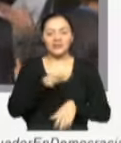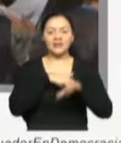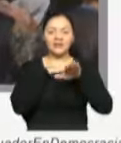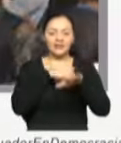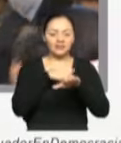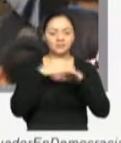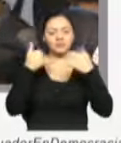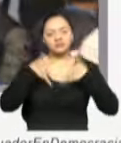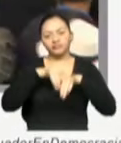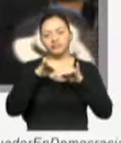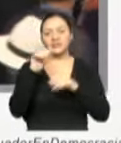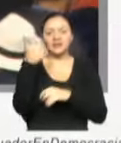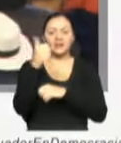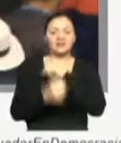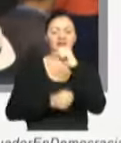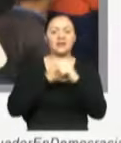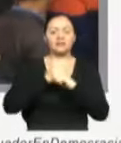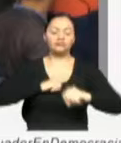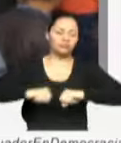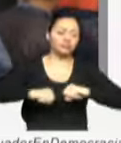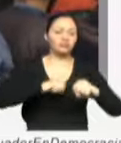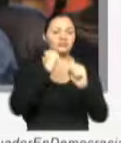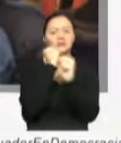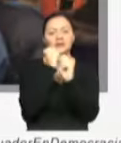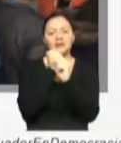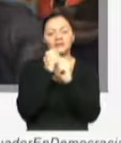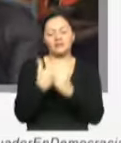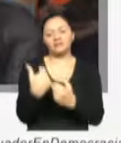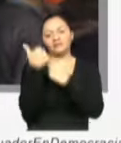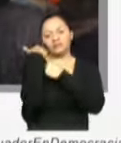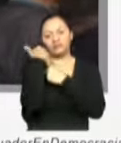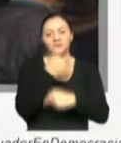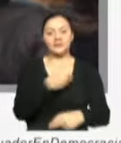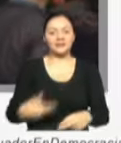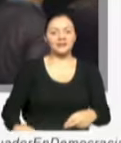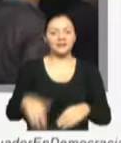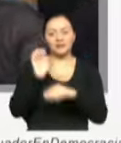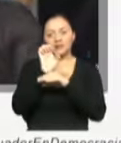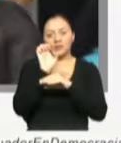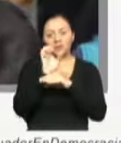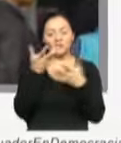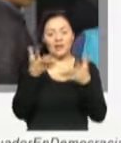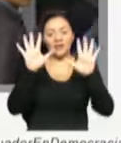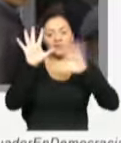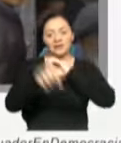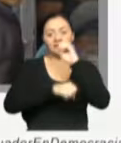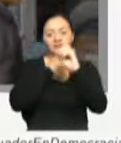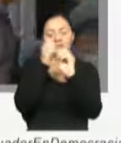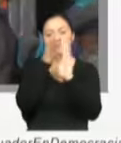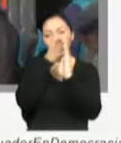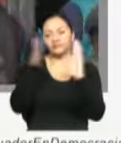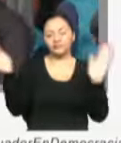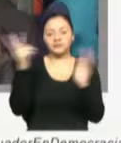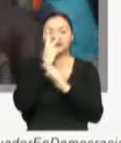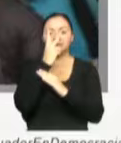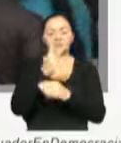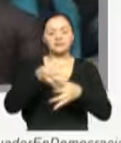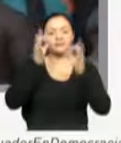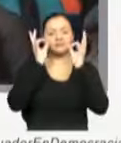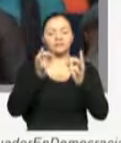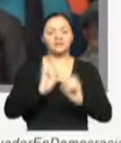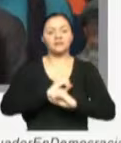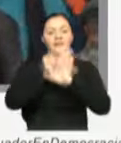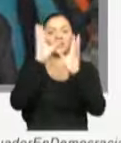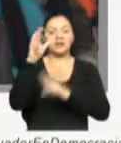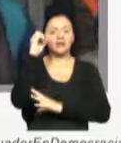le respaldan durante estos 10 años de gestión que ha estado al frente de la presidencia de la República de El Ecuador, haciendo efectivo